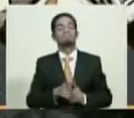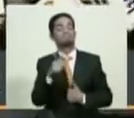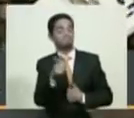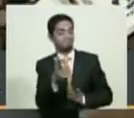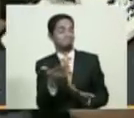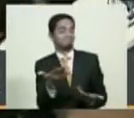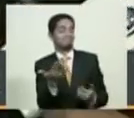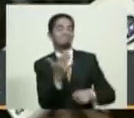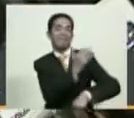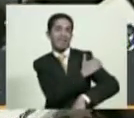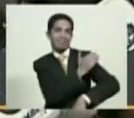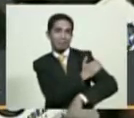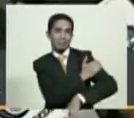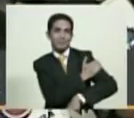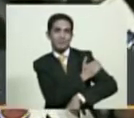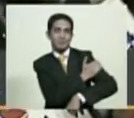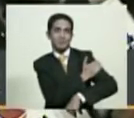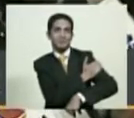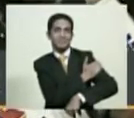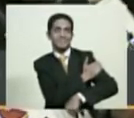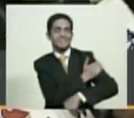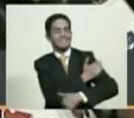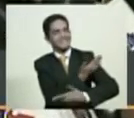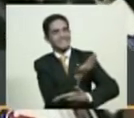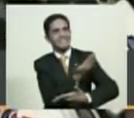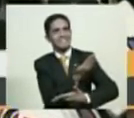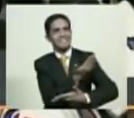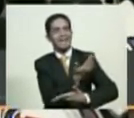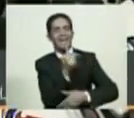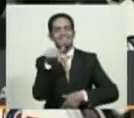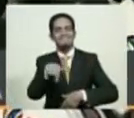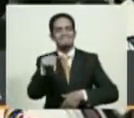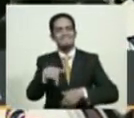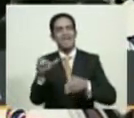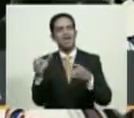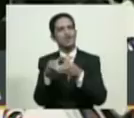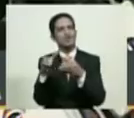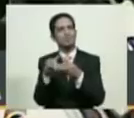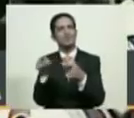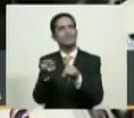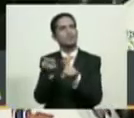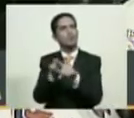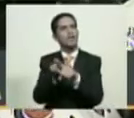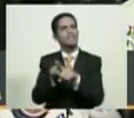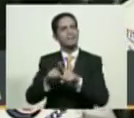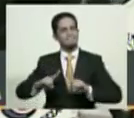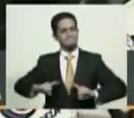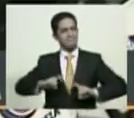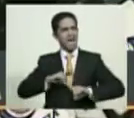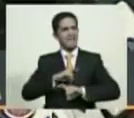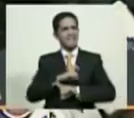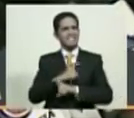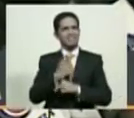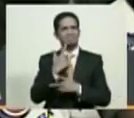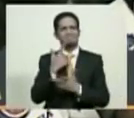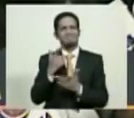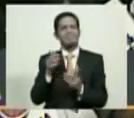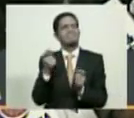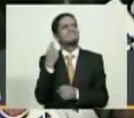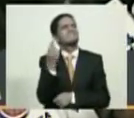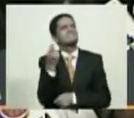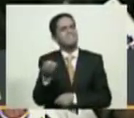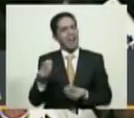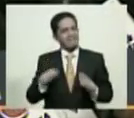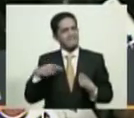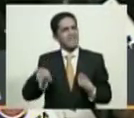venezolana, que lamentablemente, y aquellos sectores parasitarios, esa burguesía parasitaria, que ni siquiera habita aquí, que no le importa lo que